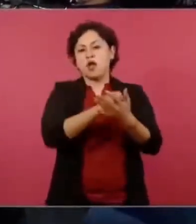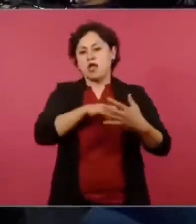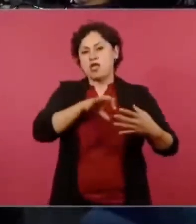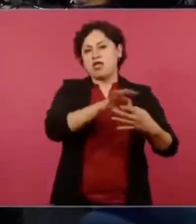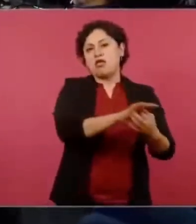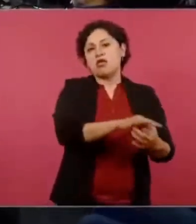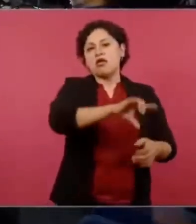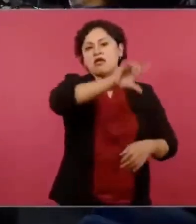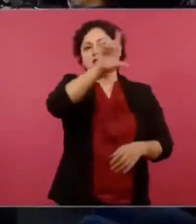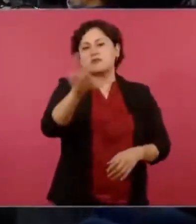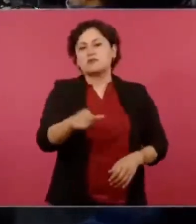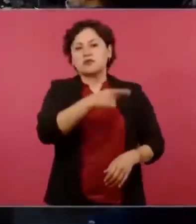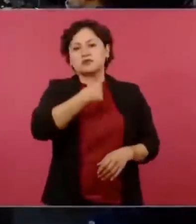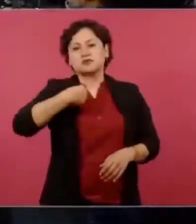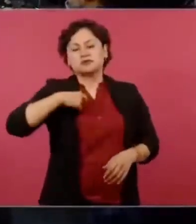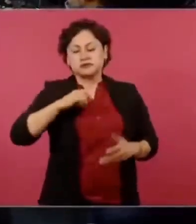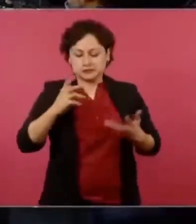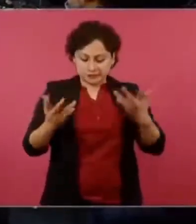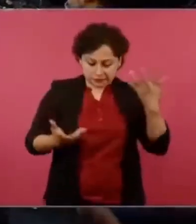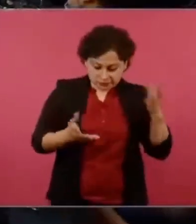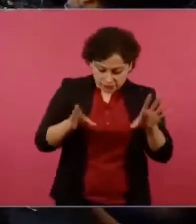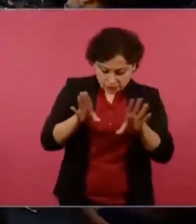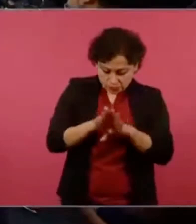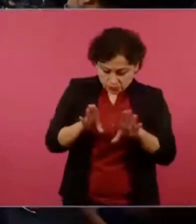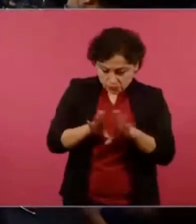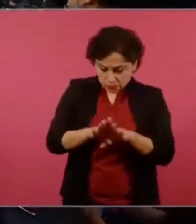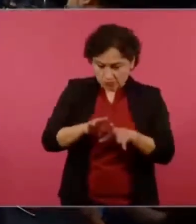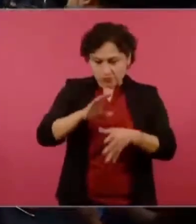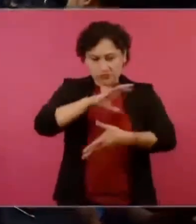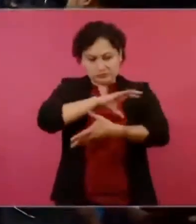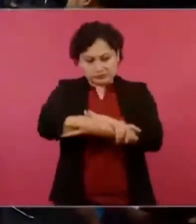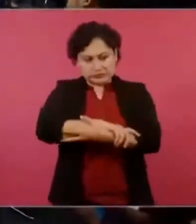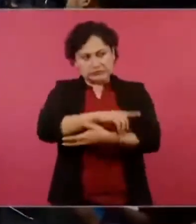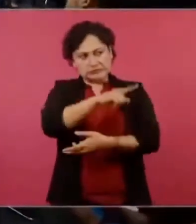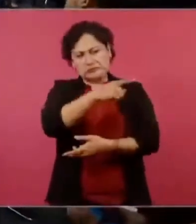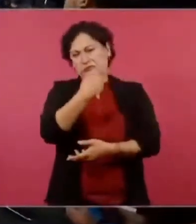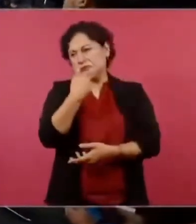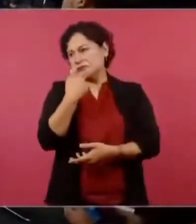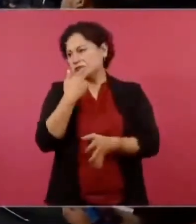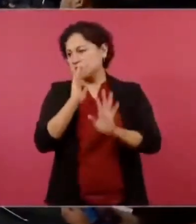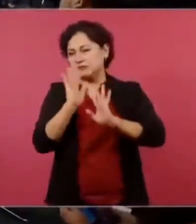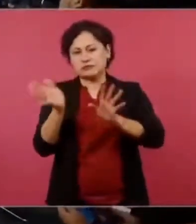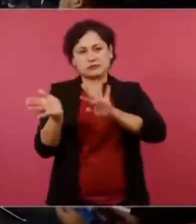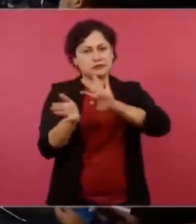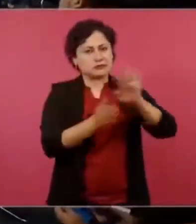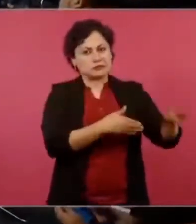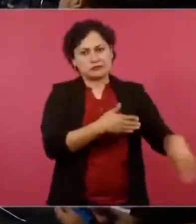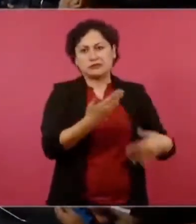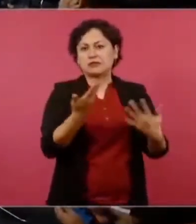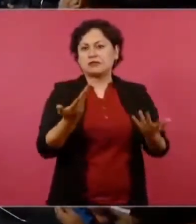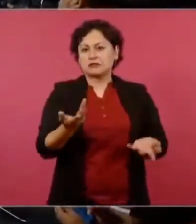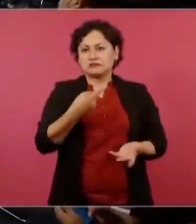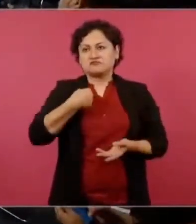le buscábamos fraternidad. Ya no era